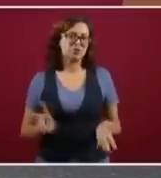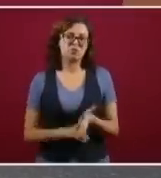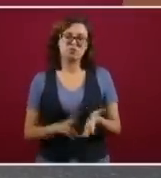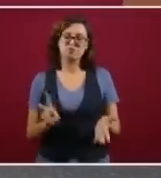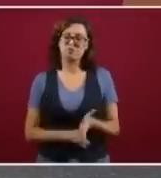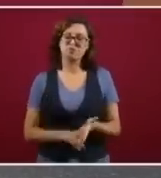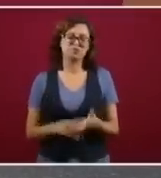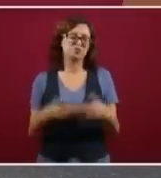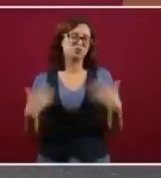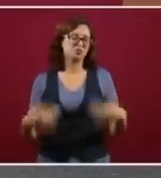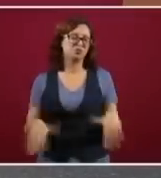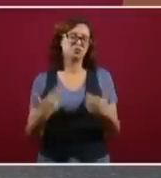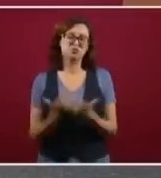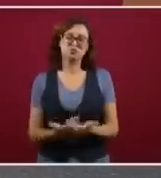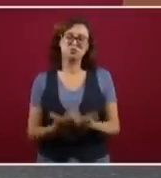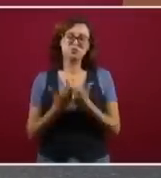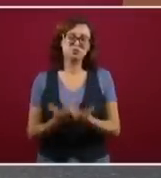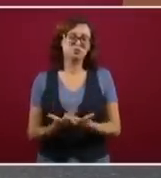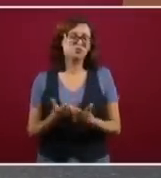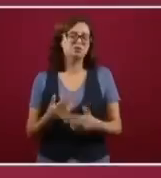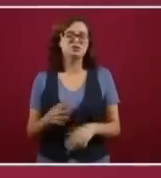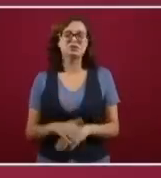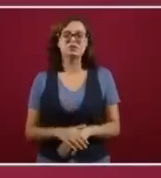Nuestro pueblo es honesto,